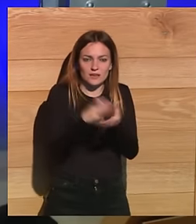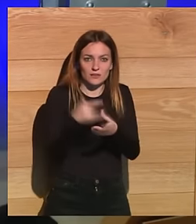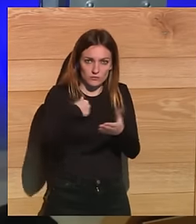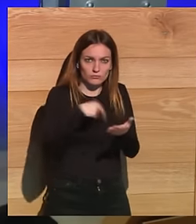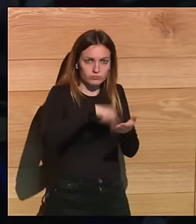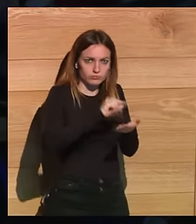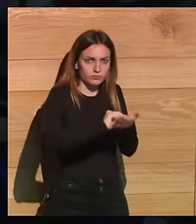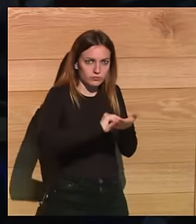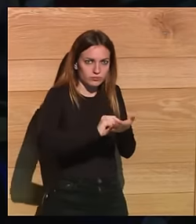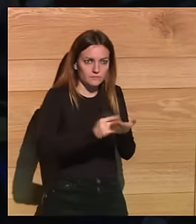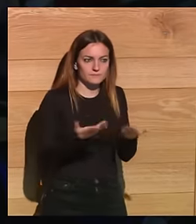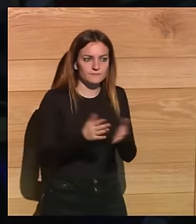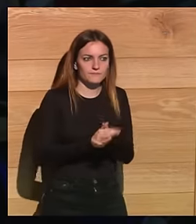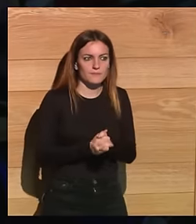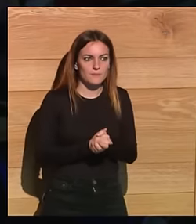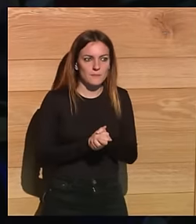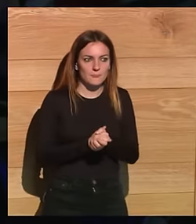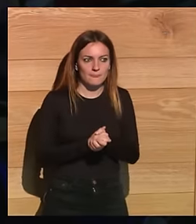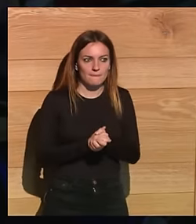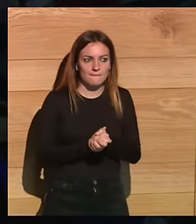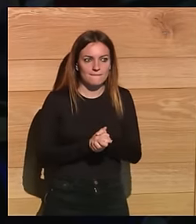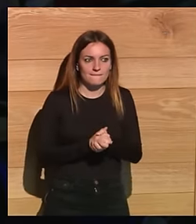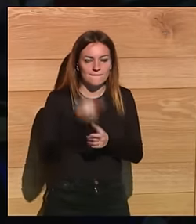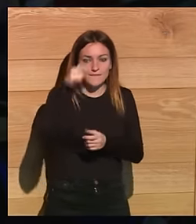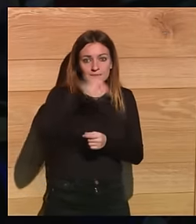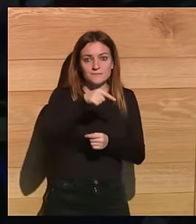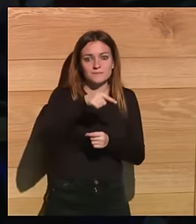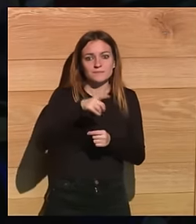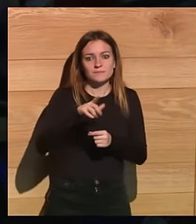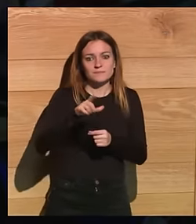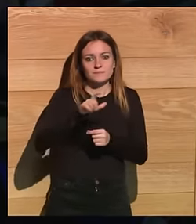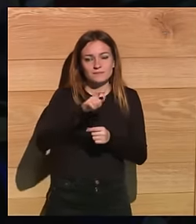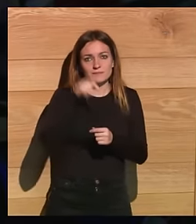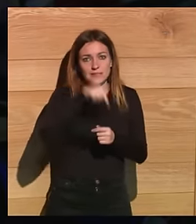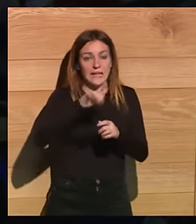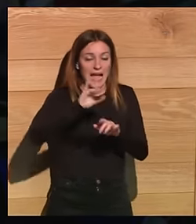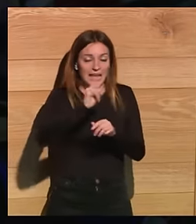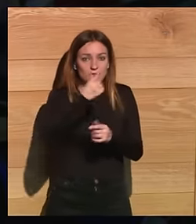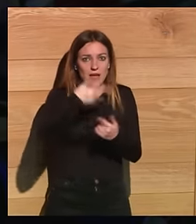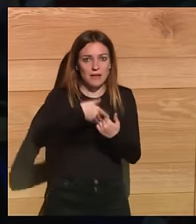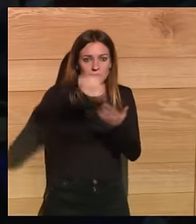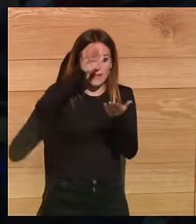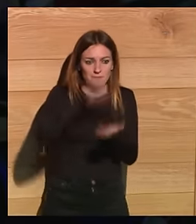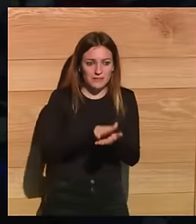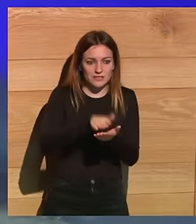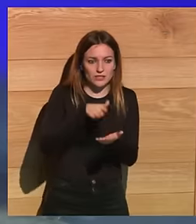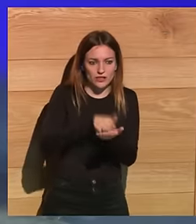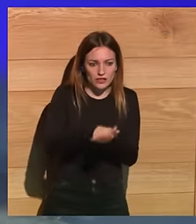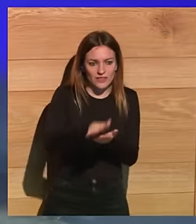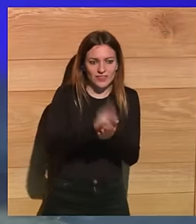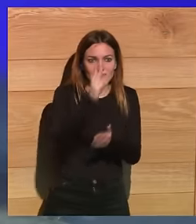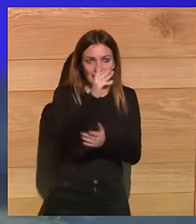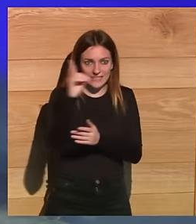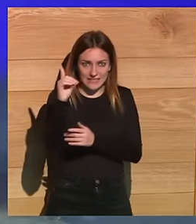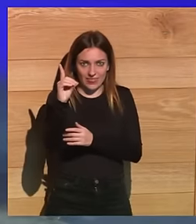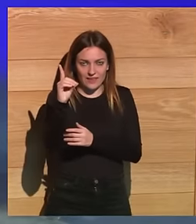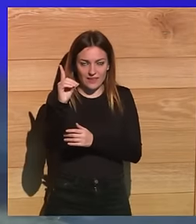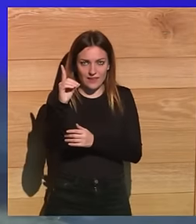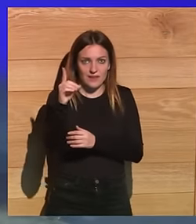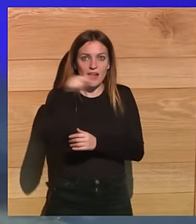y que tenemos una impresión en mi oficina en 3D de mi cerebro, pero bueno, yo este libro lo he hecho porque pensé